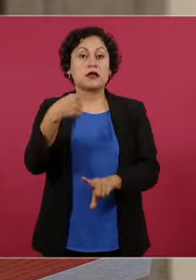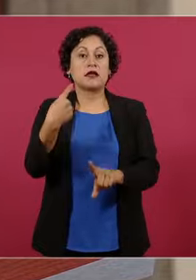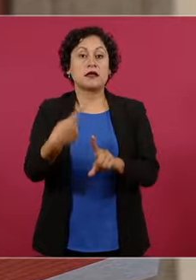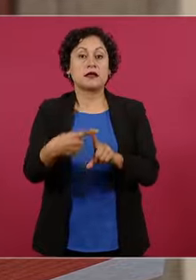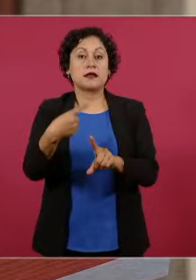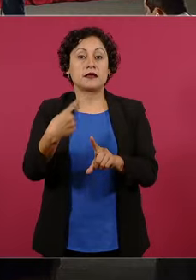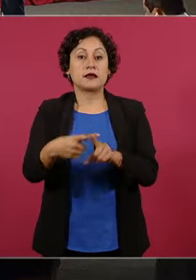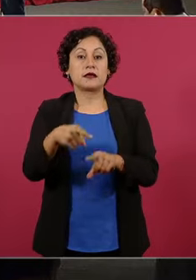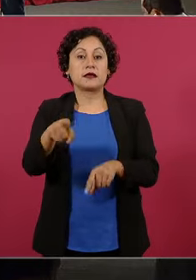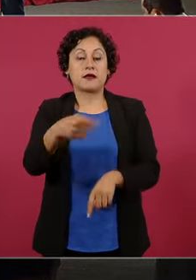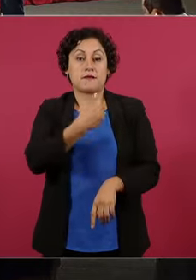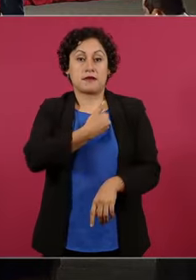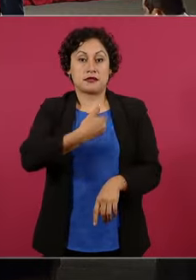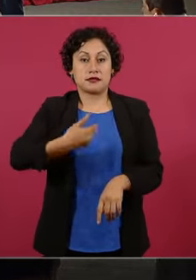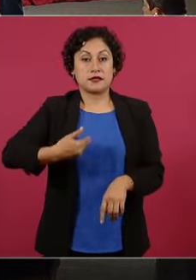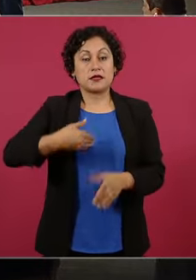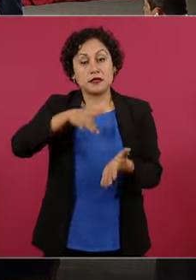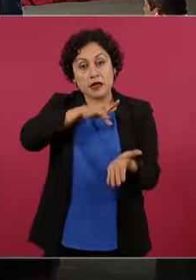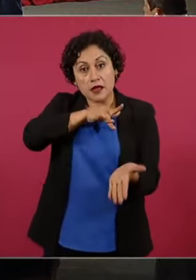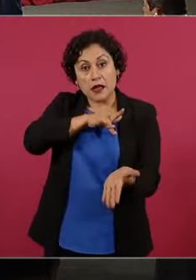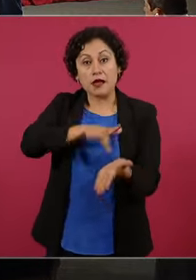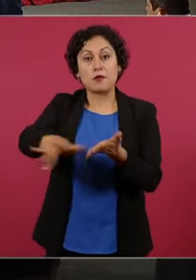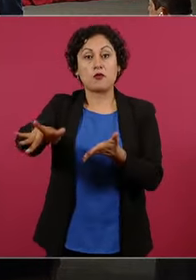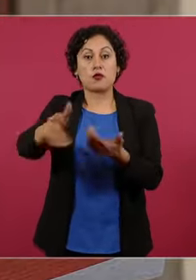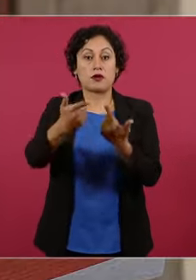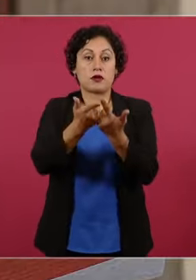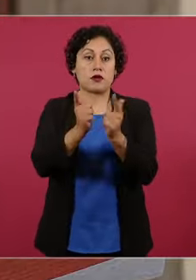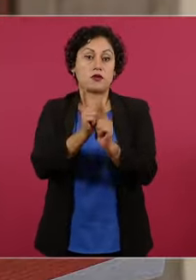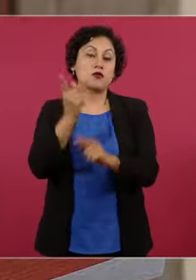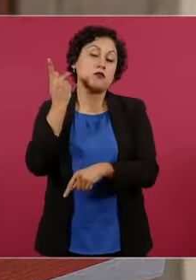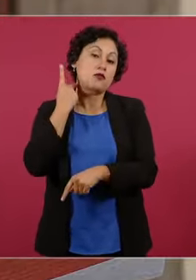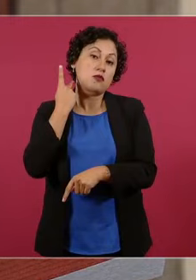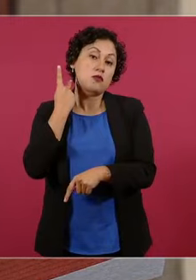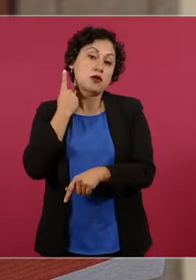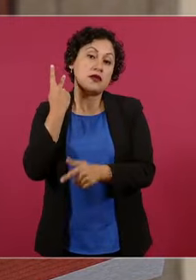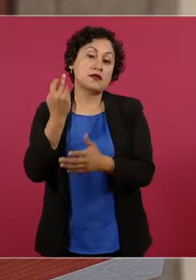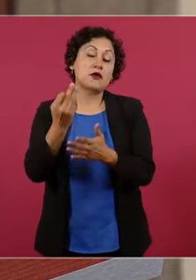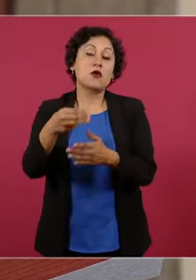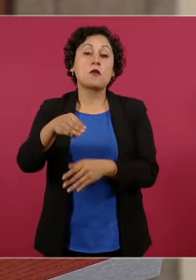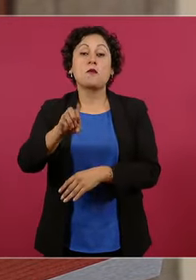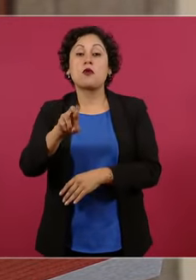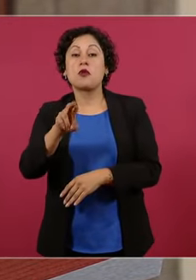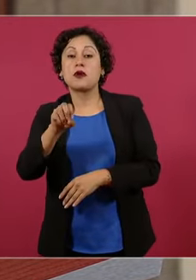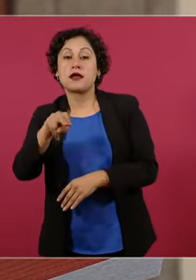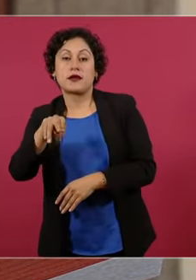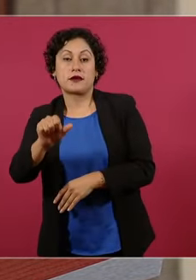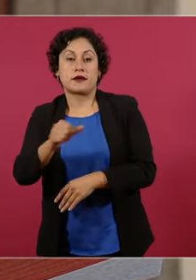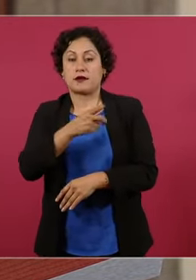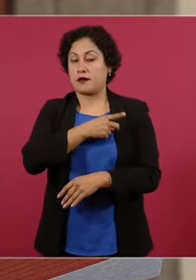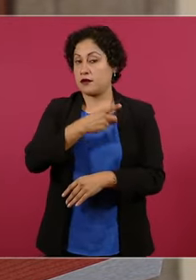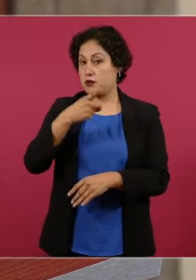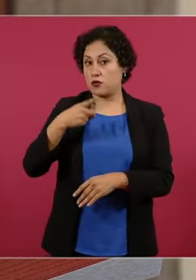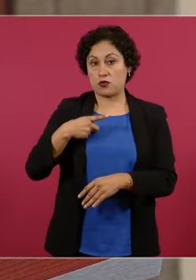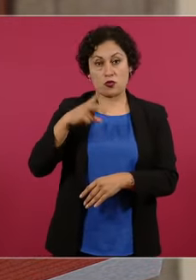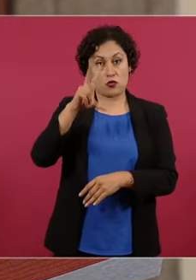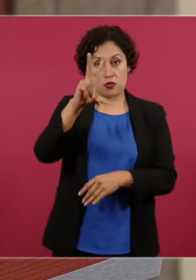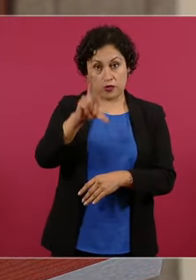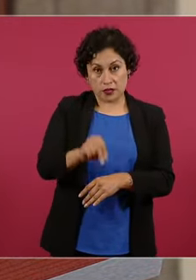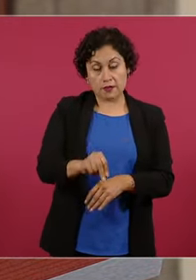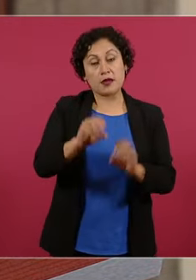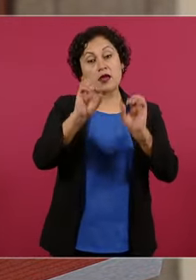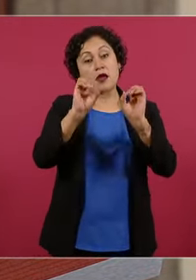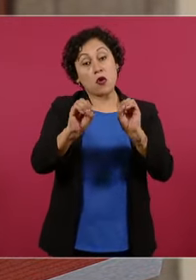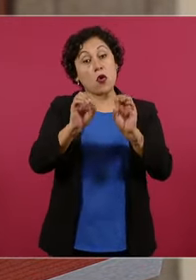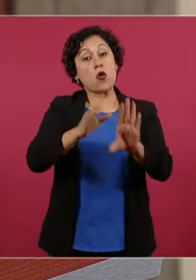ya. Pero bueno, es que así bien. Y en contra de los demás partidos políticos,